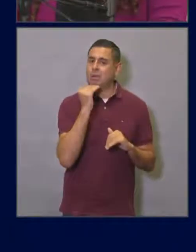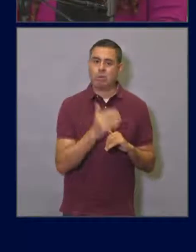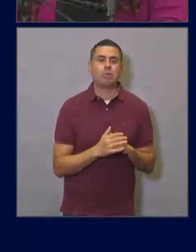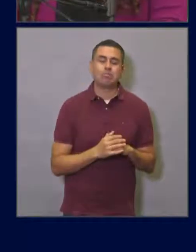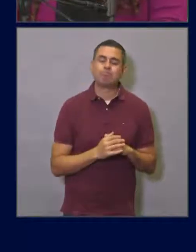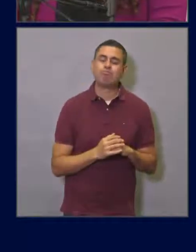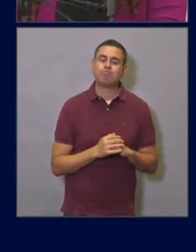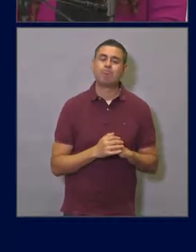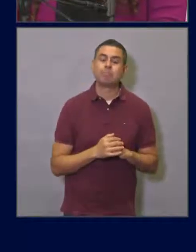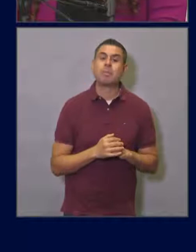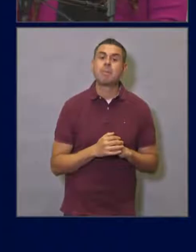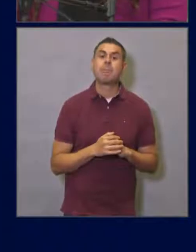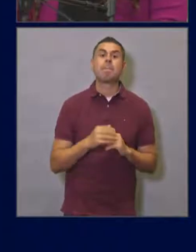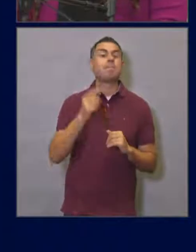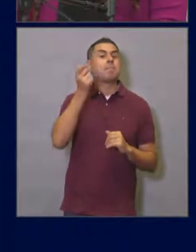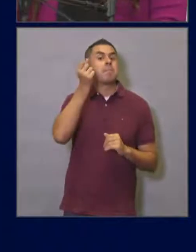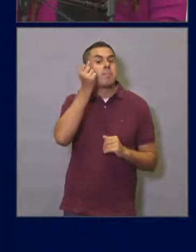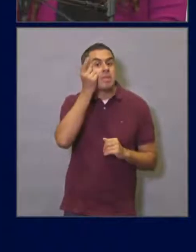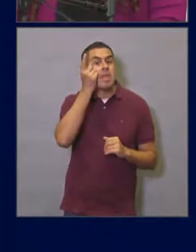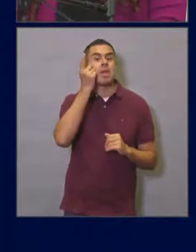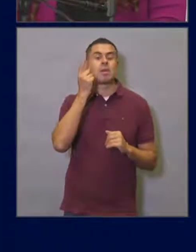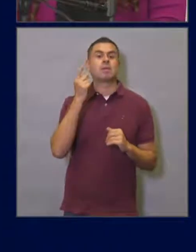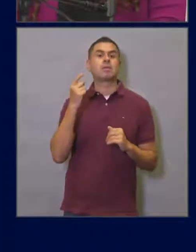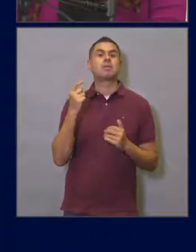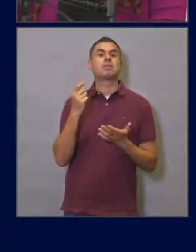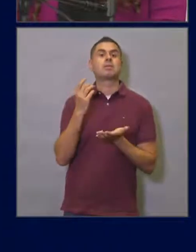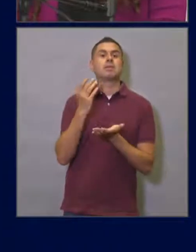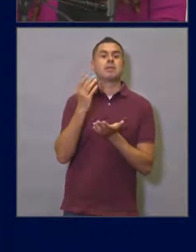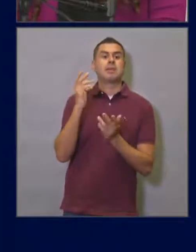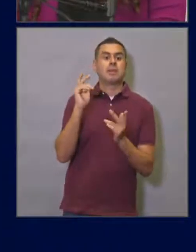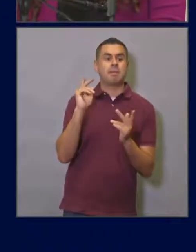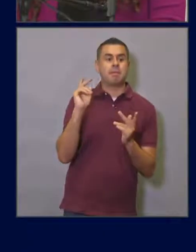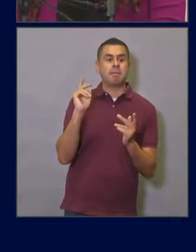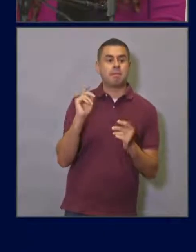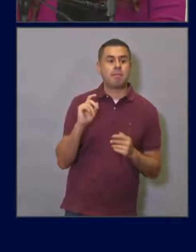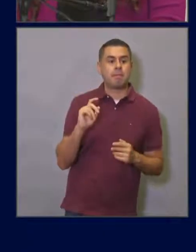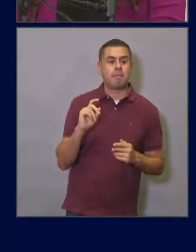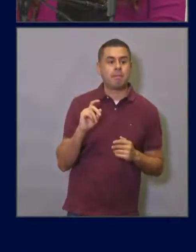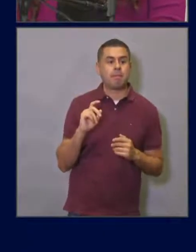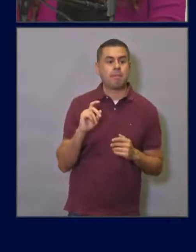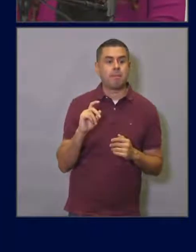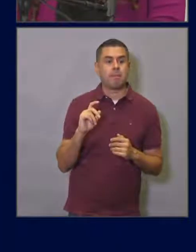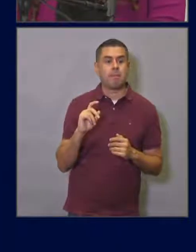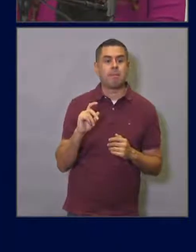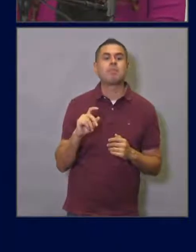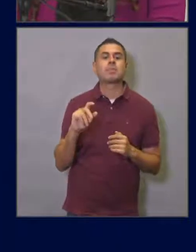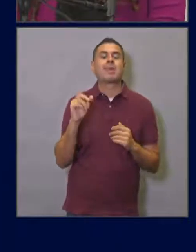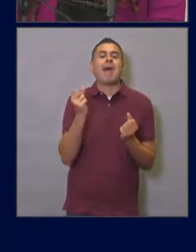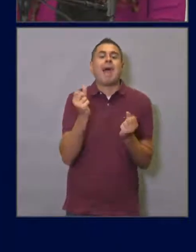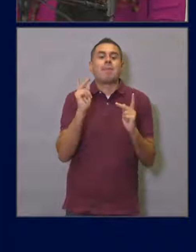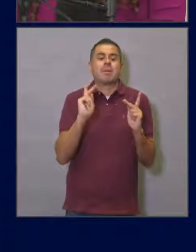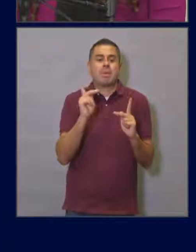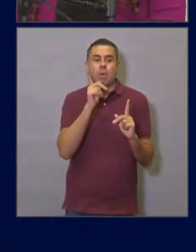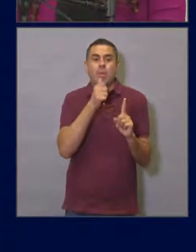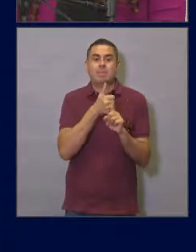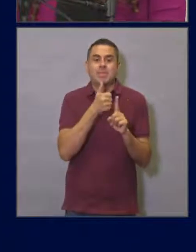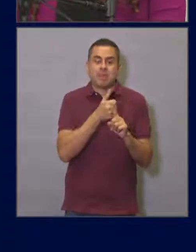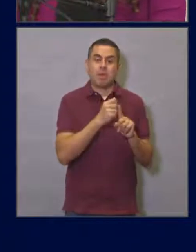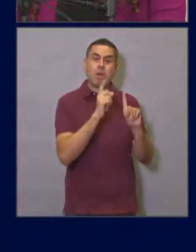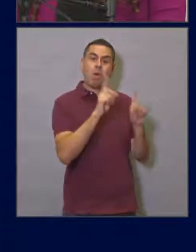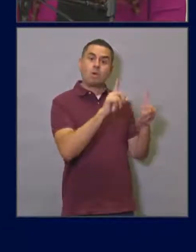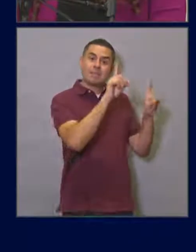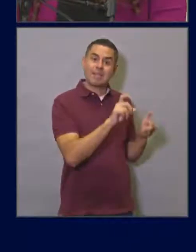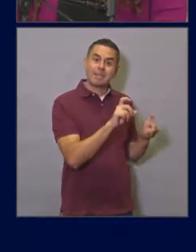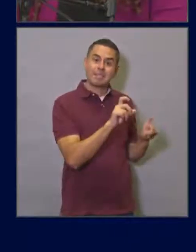encuentra dentro de los límites del nivel 3 en 3.4% y esto es una pequeña disminución con respecto a la